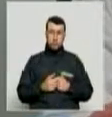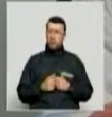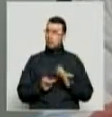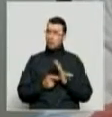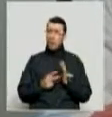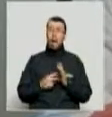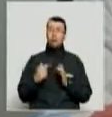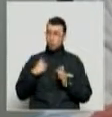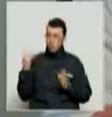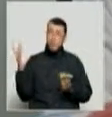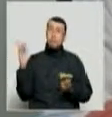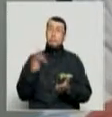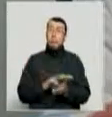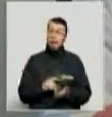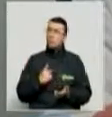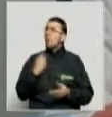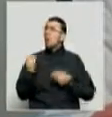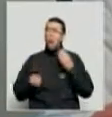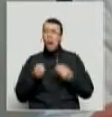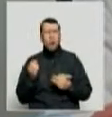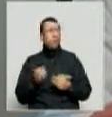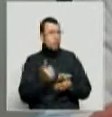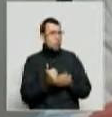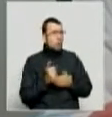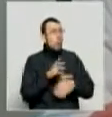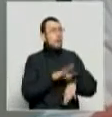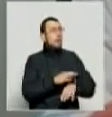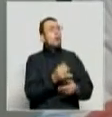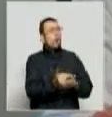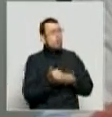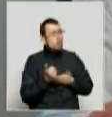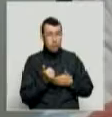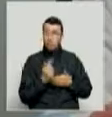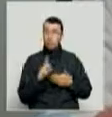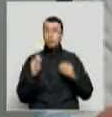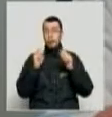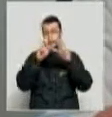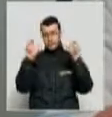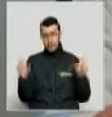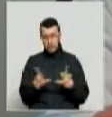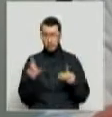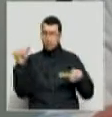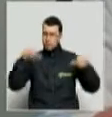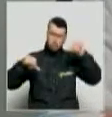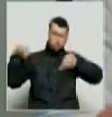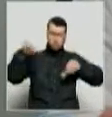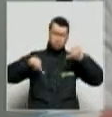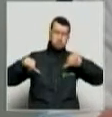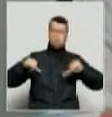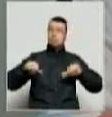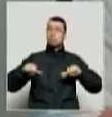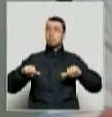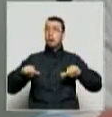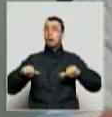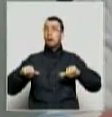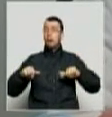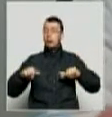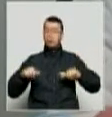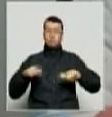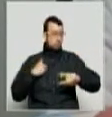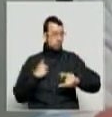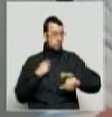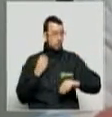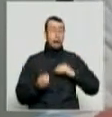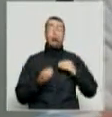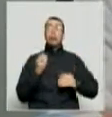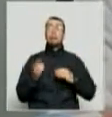voy y le pregunto al amigo qué me hago o al mismo médico, no. Son exámenes de laboratorio. Es qué voy a hacer para yo